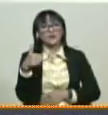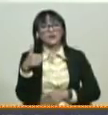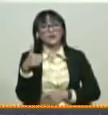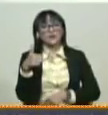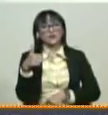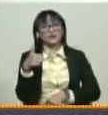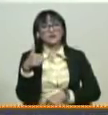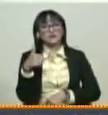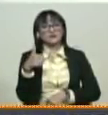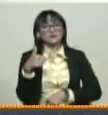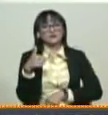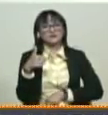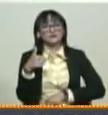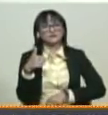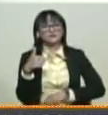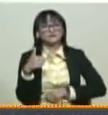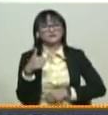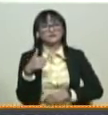puede observar,